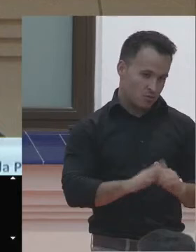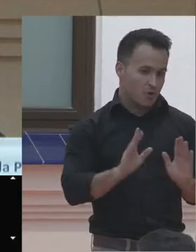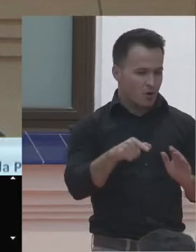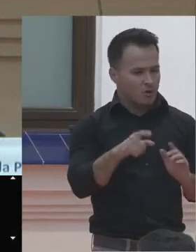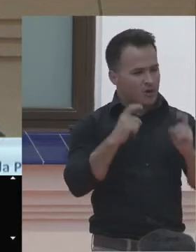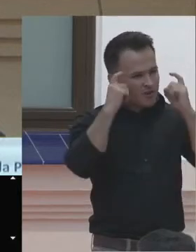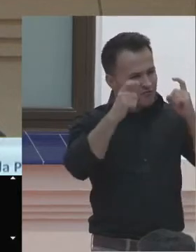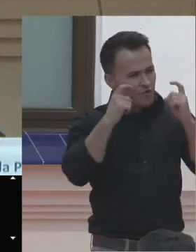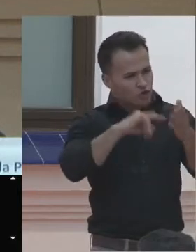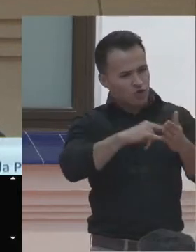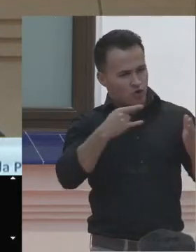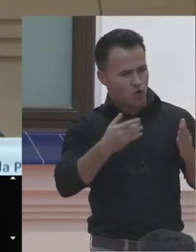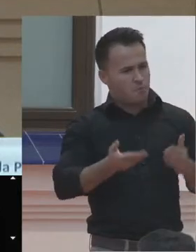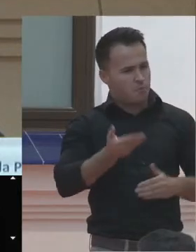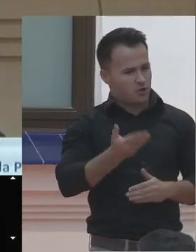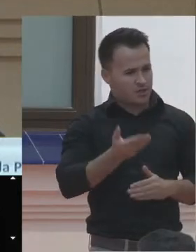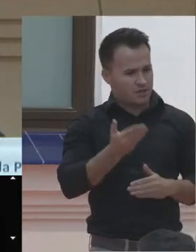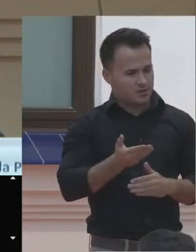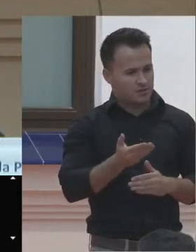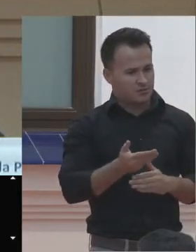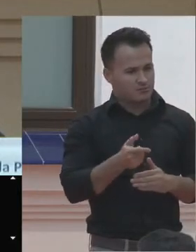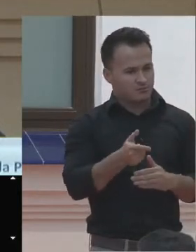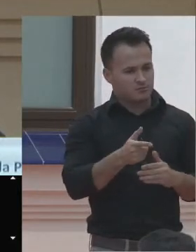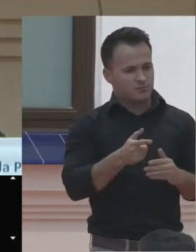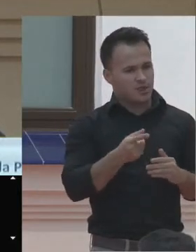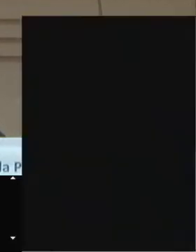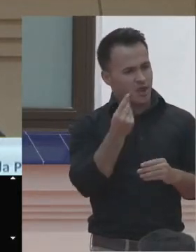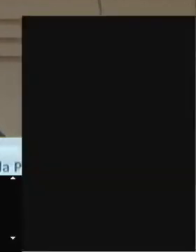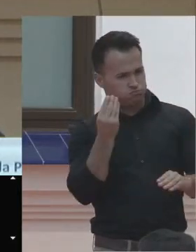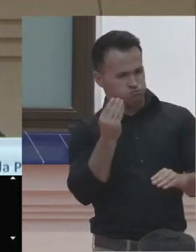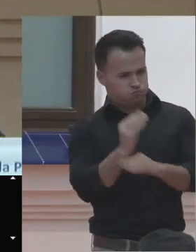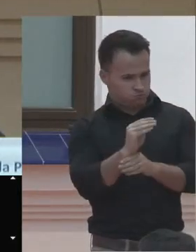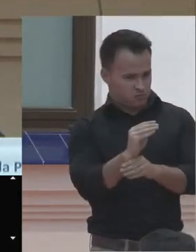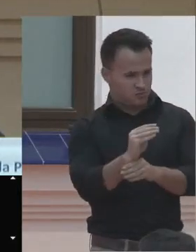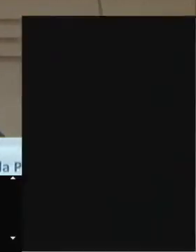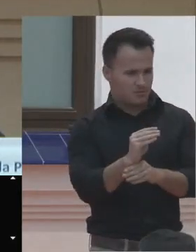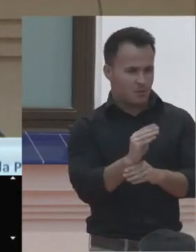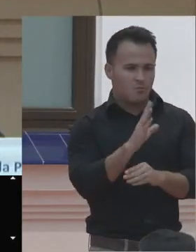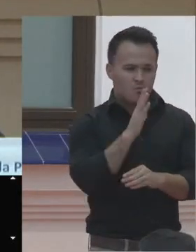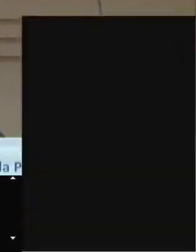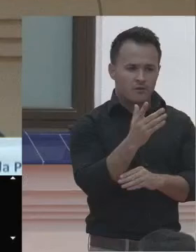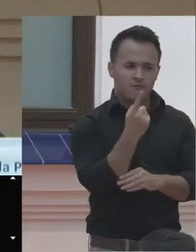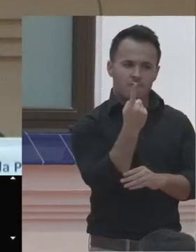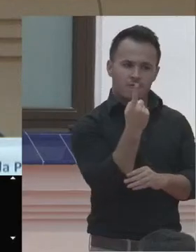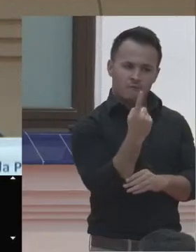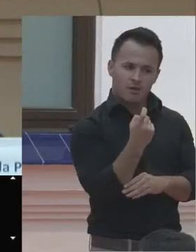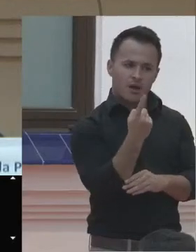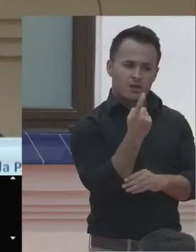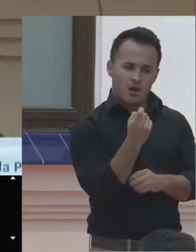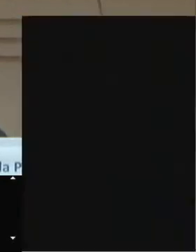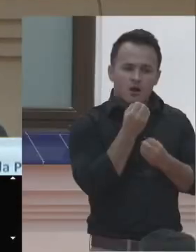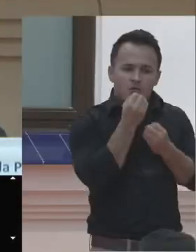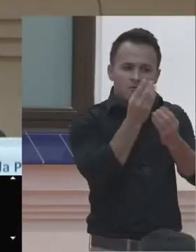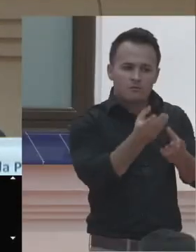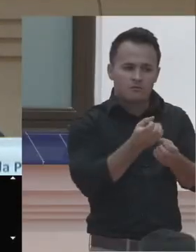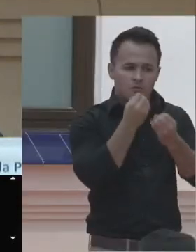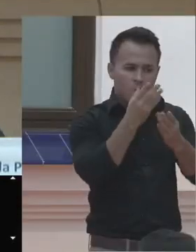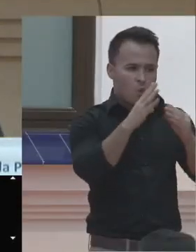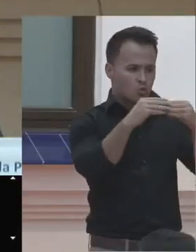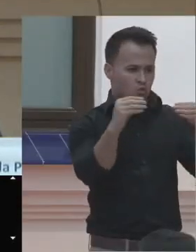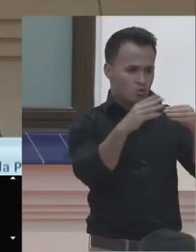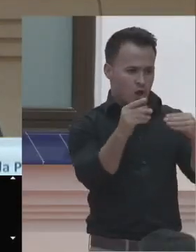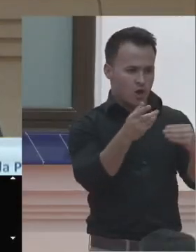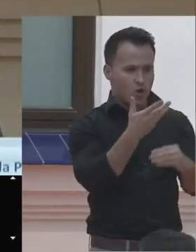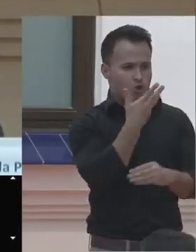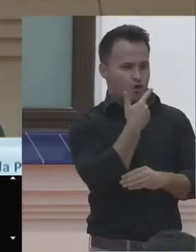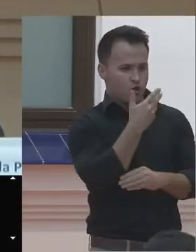esfuerzo tecnológico importante, se ha invertido mucho dinero, y por la falta de dar a conocer a los usuarios